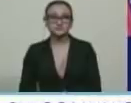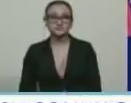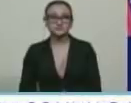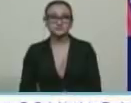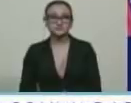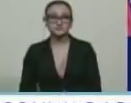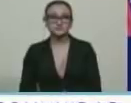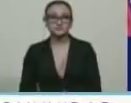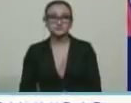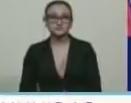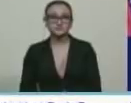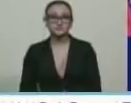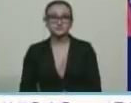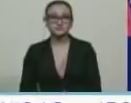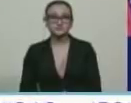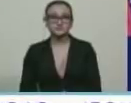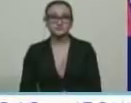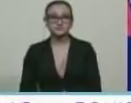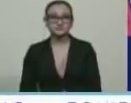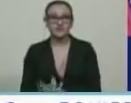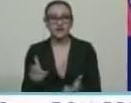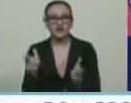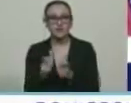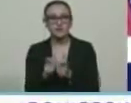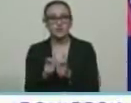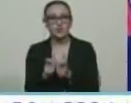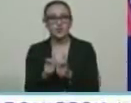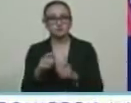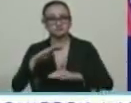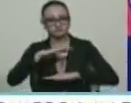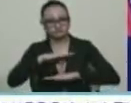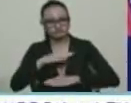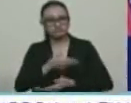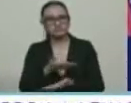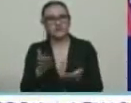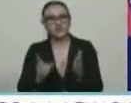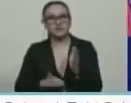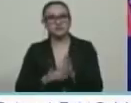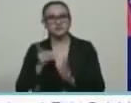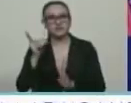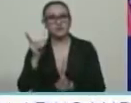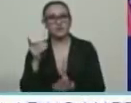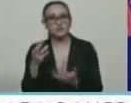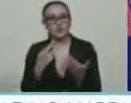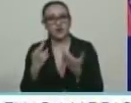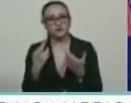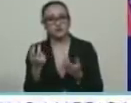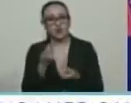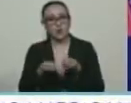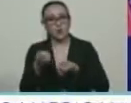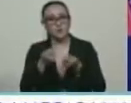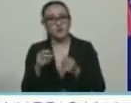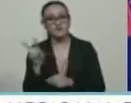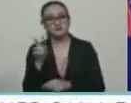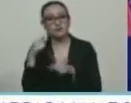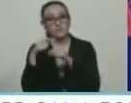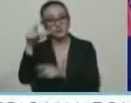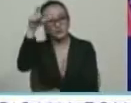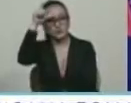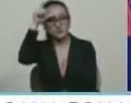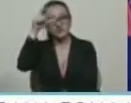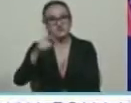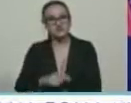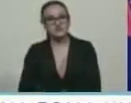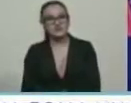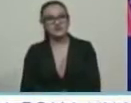sağlamasını diliyorum. Esta reunión sea beneficioso para el desarrollo de las relaciones económicas entre Venezuela y Turquía,